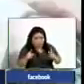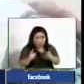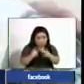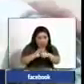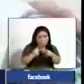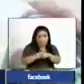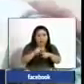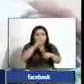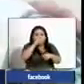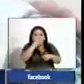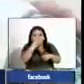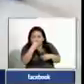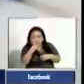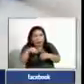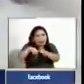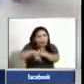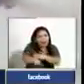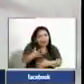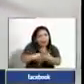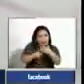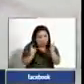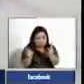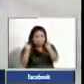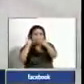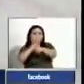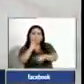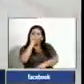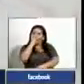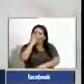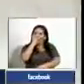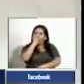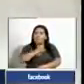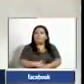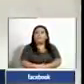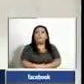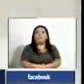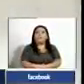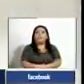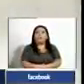de buceo en respiradores para los pacientes.